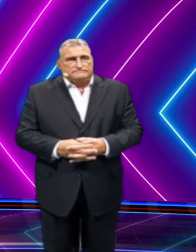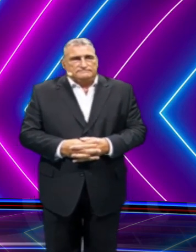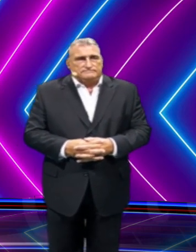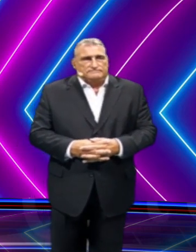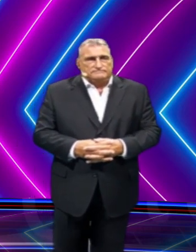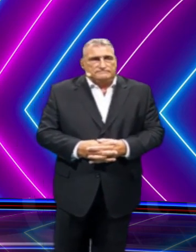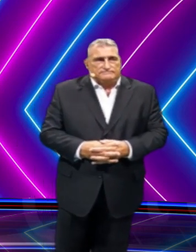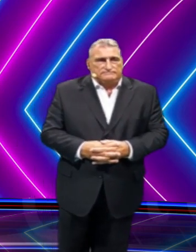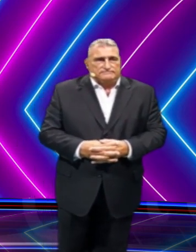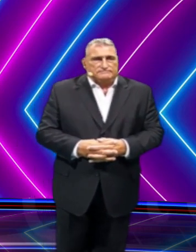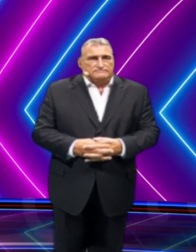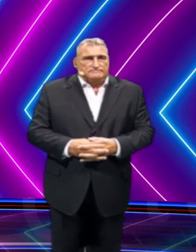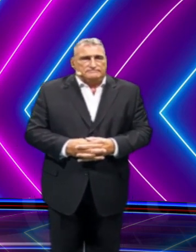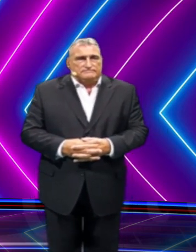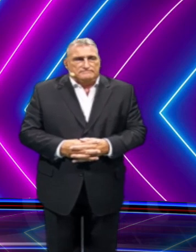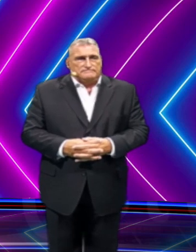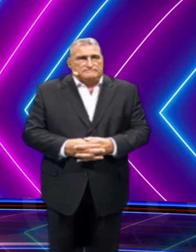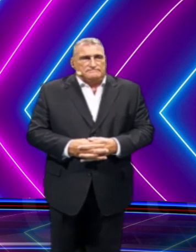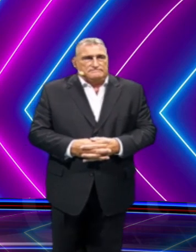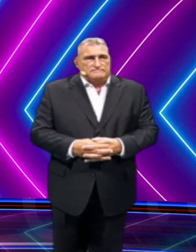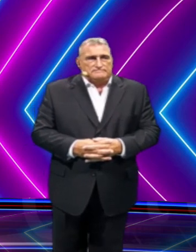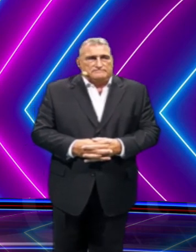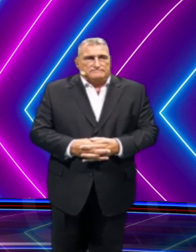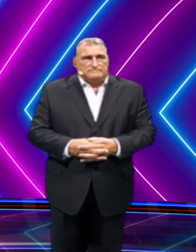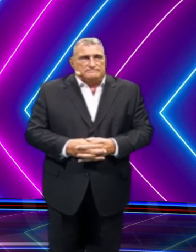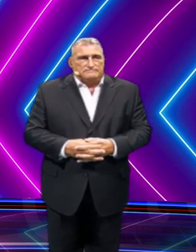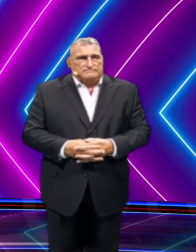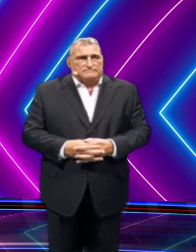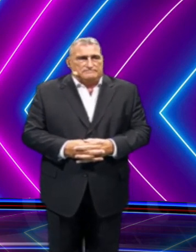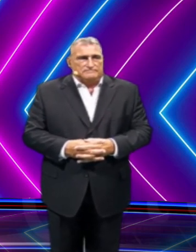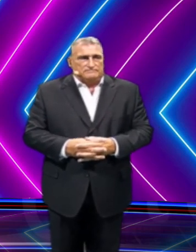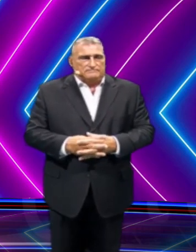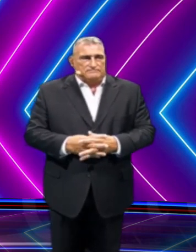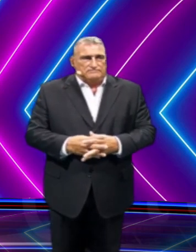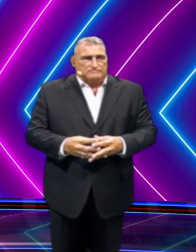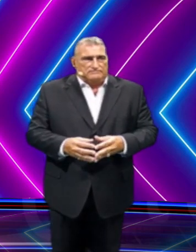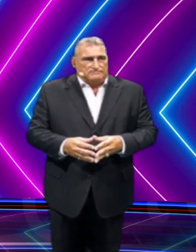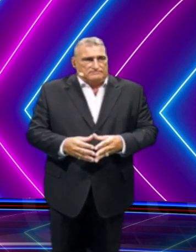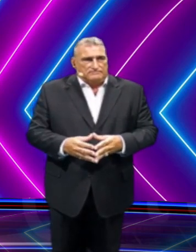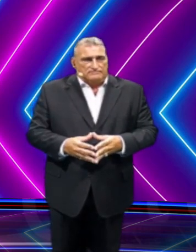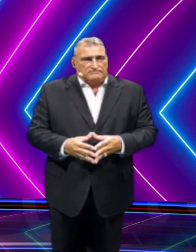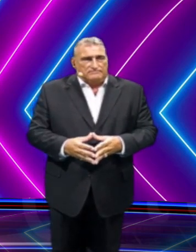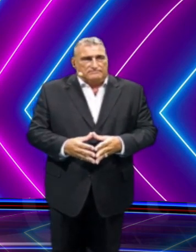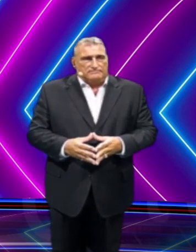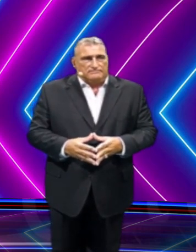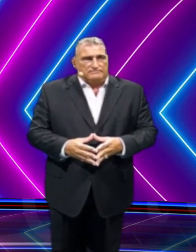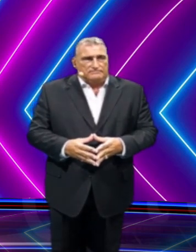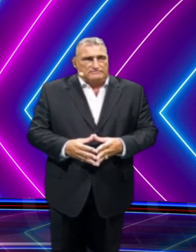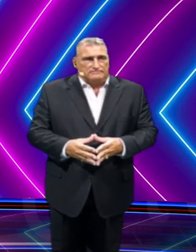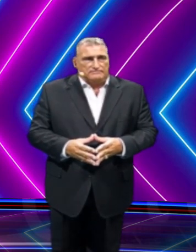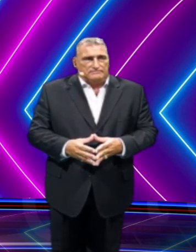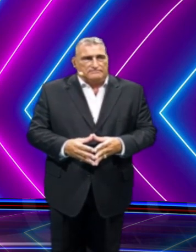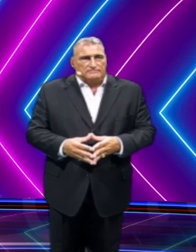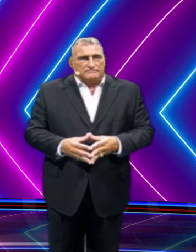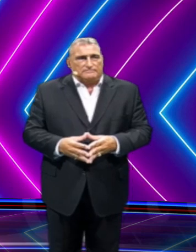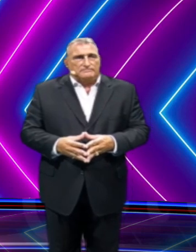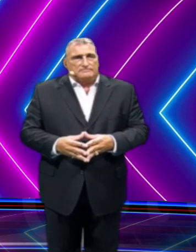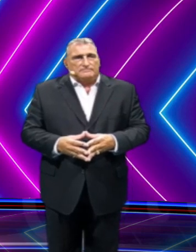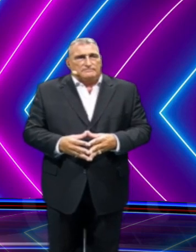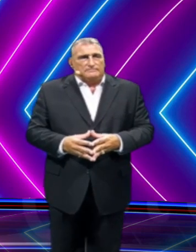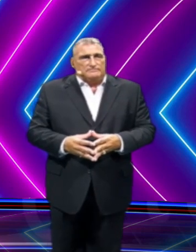otro, porque ni siquiera se termina transformando en una cuestión o política o de salud con todo el tema, porque ahora también está la grieta de la vacuna,